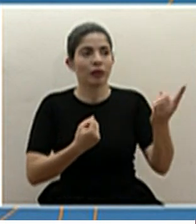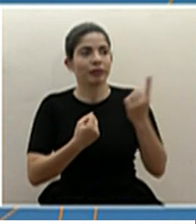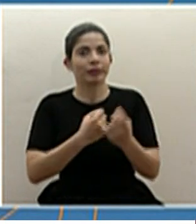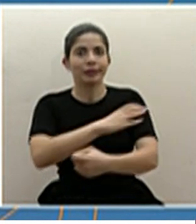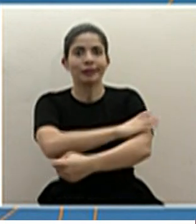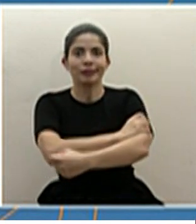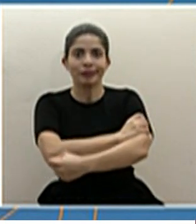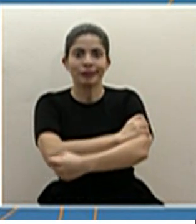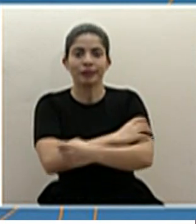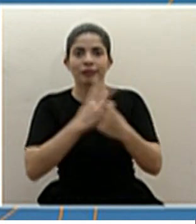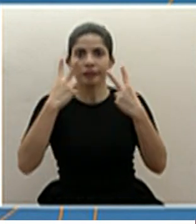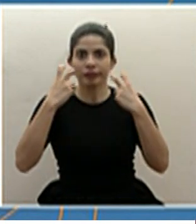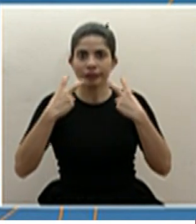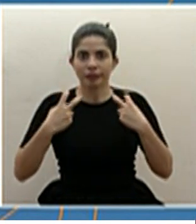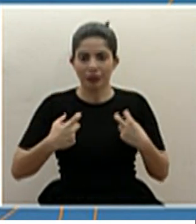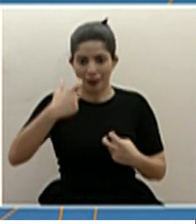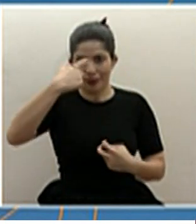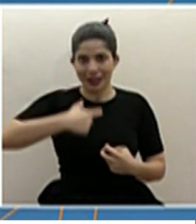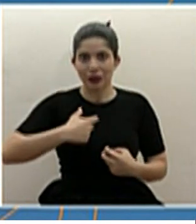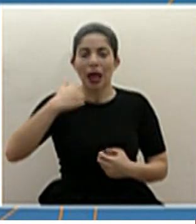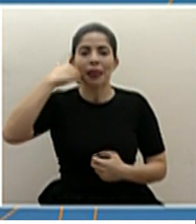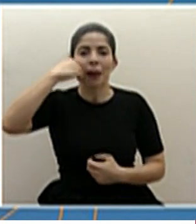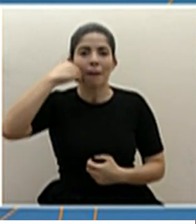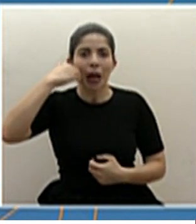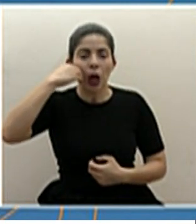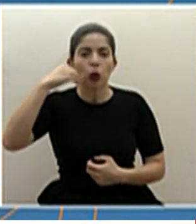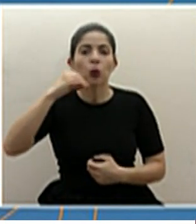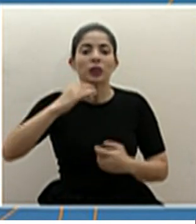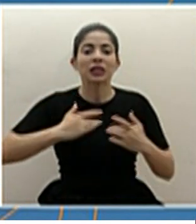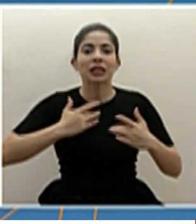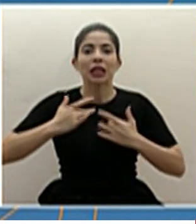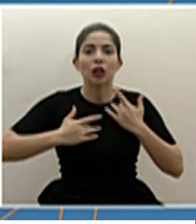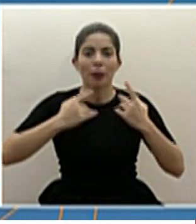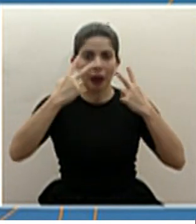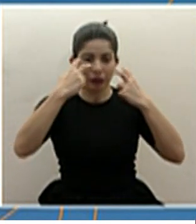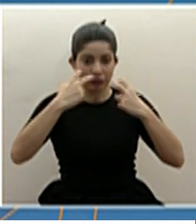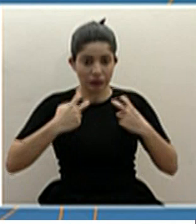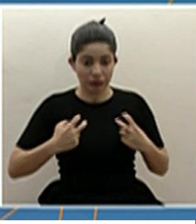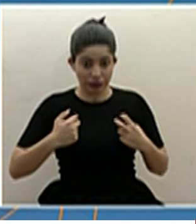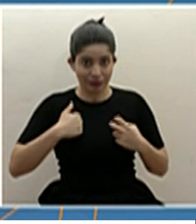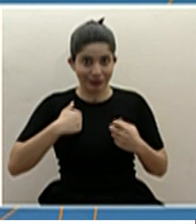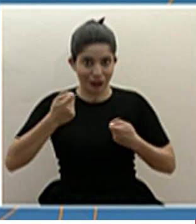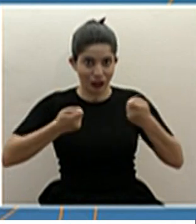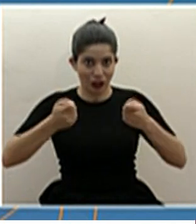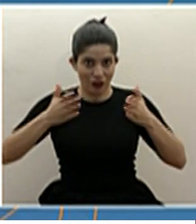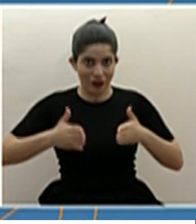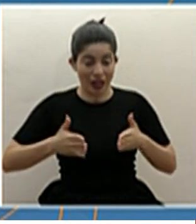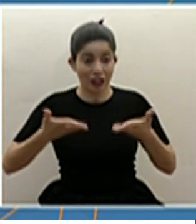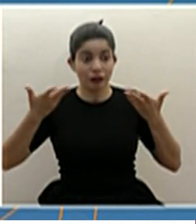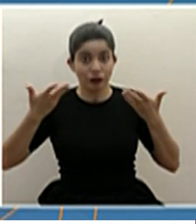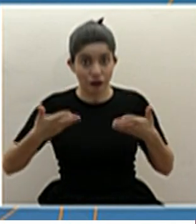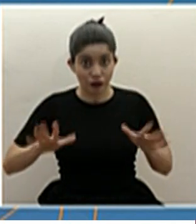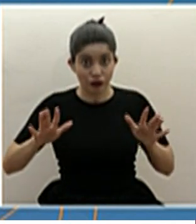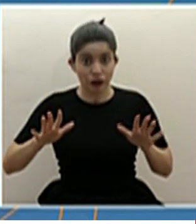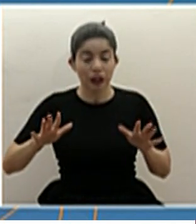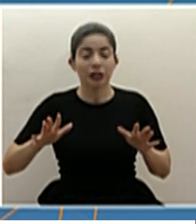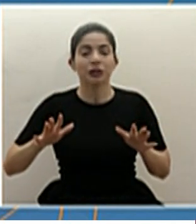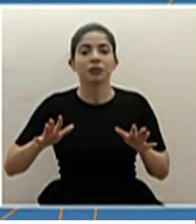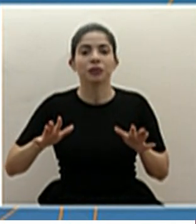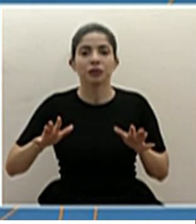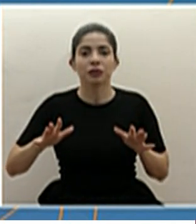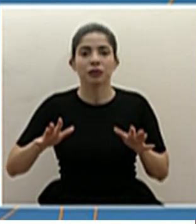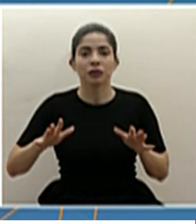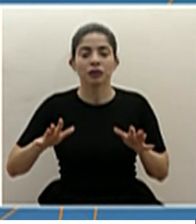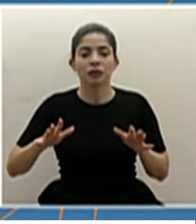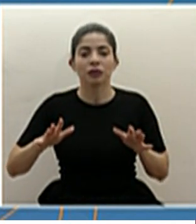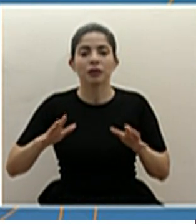básicos o vitales a las personas en cuanto a temperatura y síntomas que puedan tener, y posteriormente